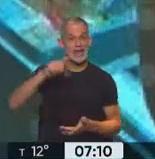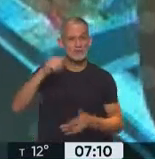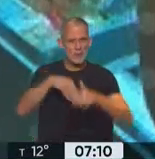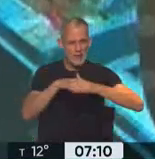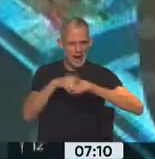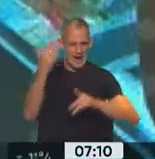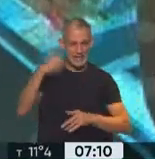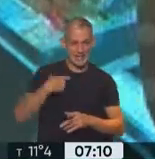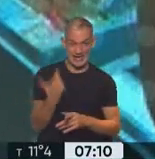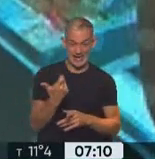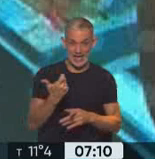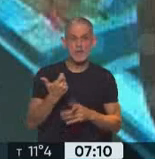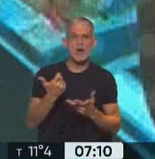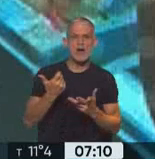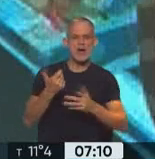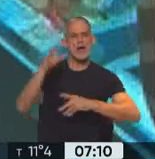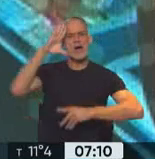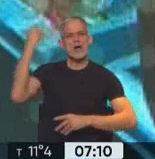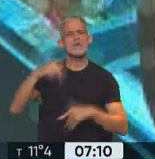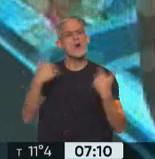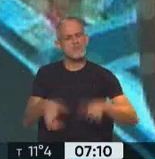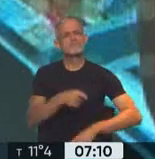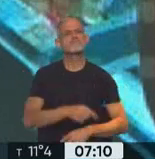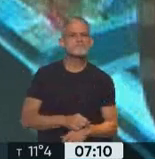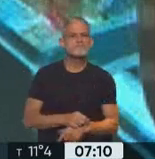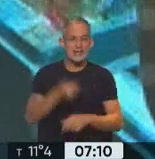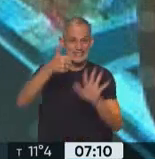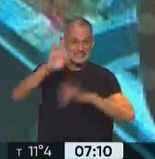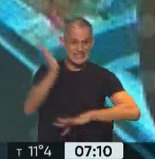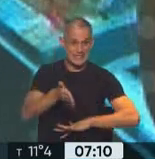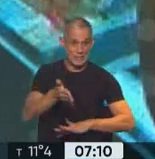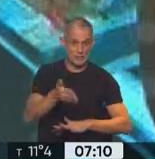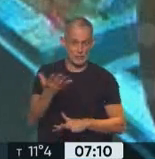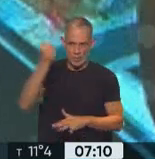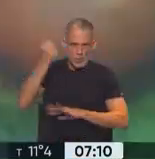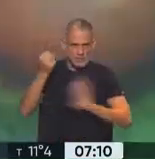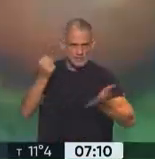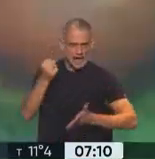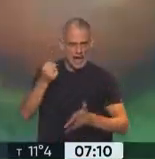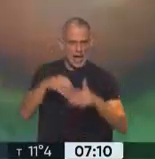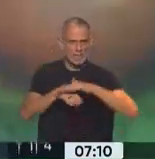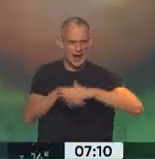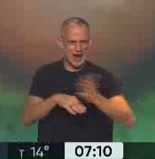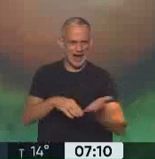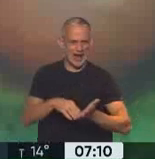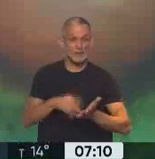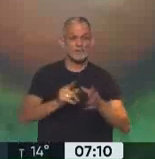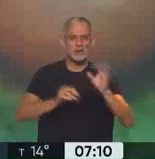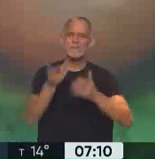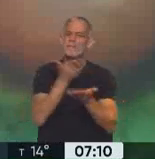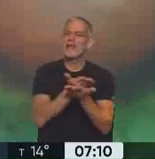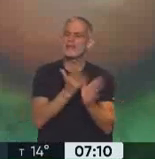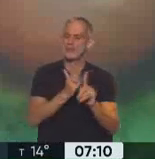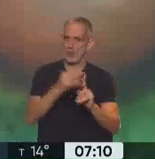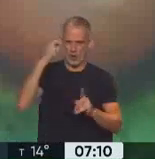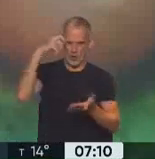la negociación de su paritaria por la vicepresidenta Cristina Fernández de Kirchner, el 60% que lograron los bancarios. Así es, y en ese proyecto, en ese pedido que le